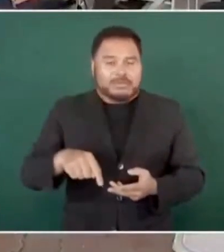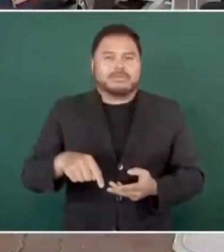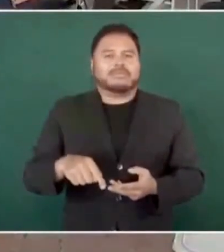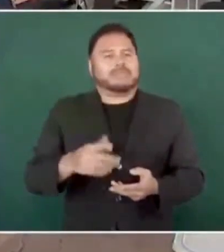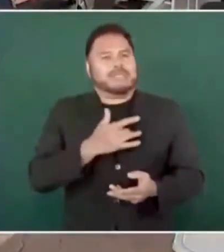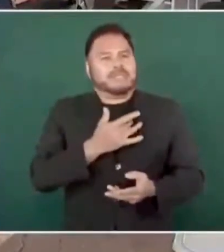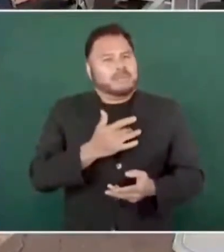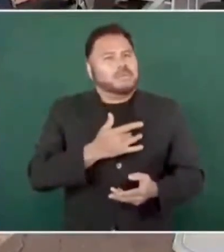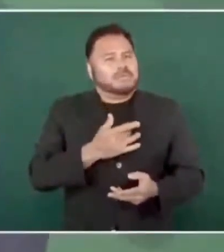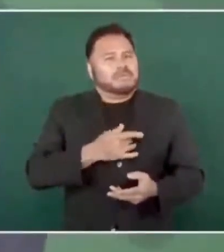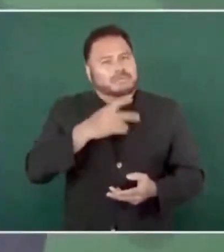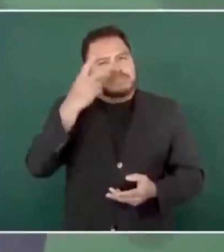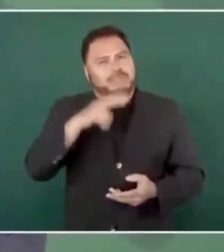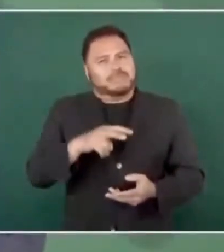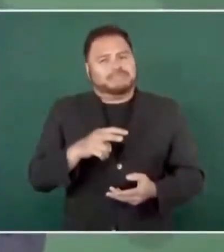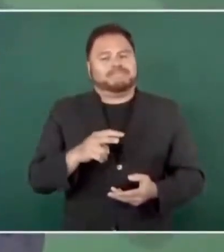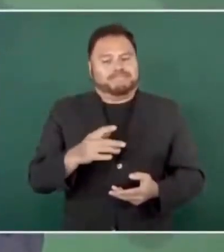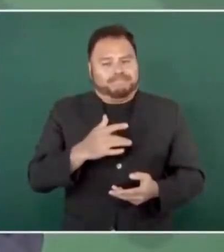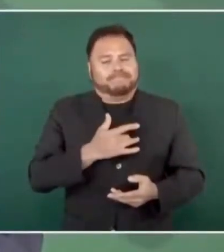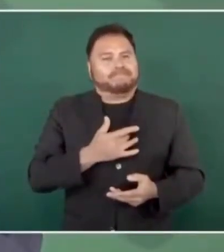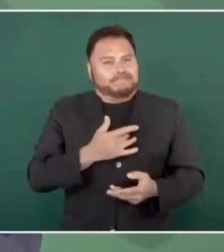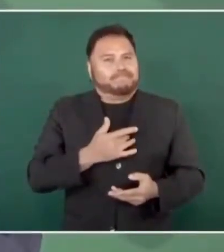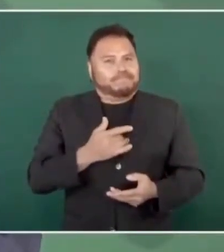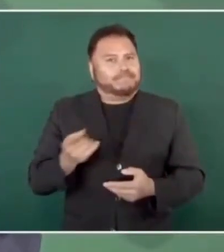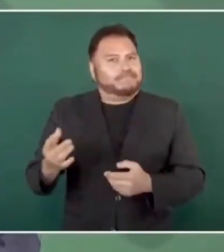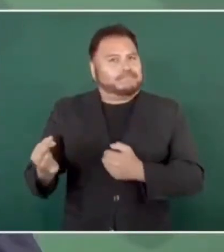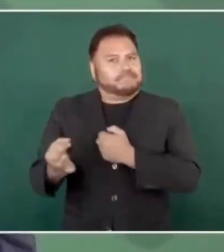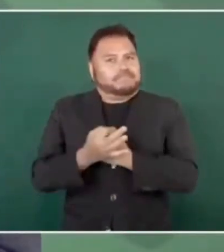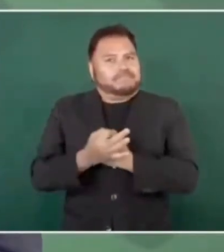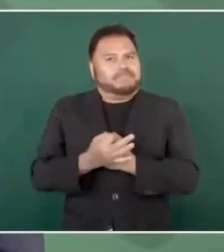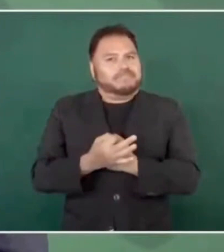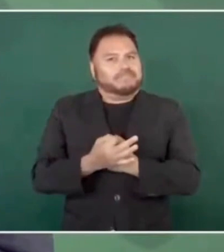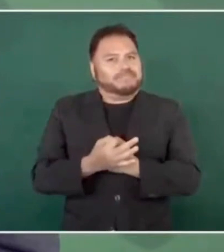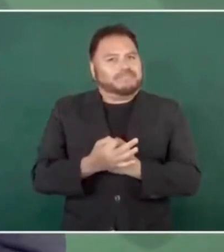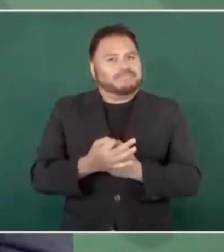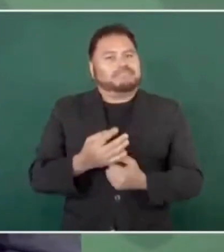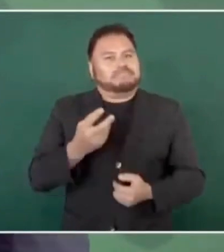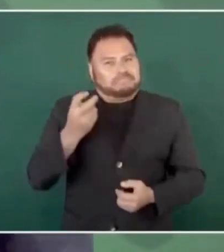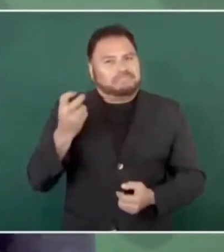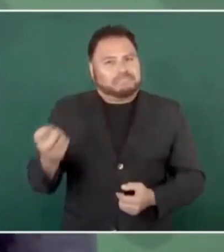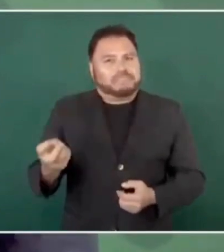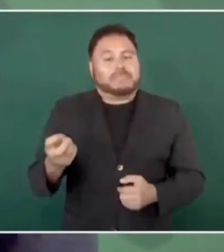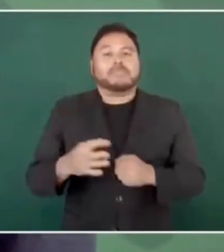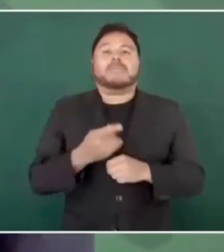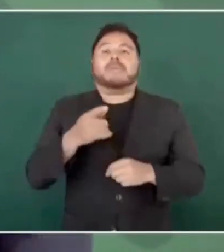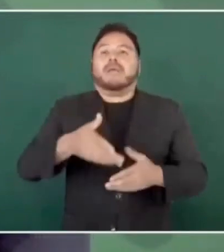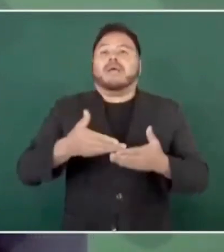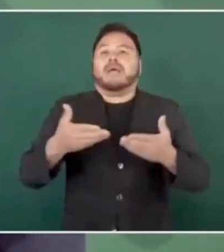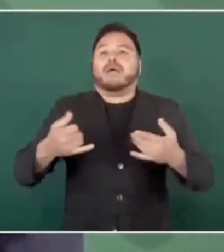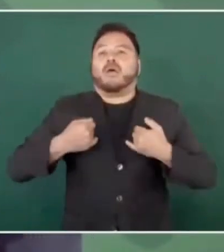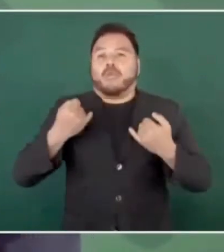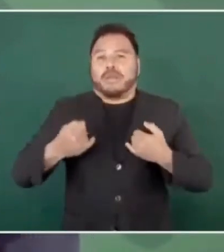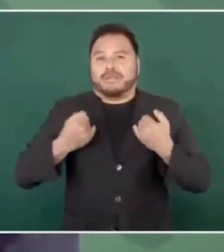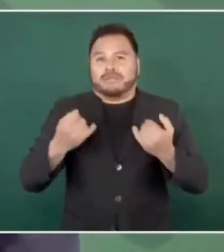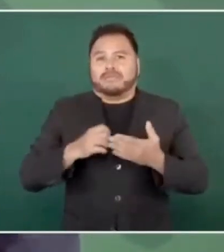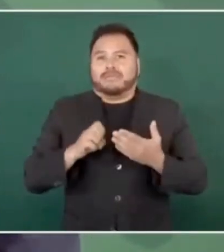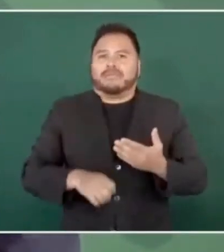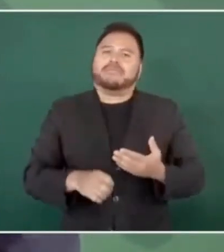consideramos que tiene que ver con el hecho de que los jóvenes tienen que abandonar